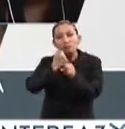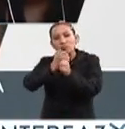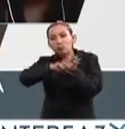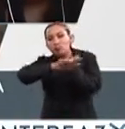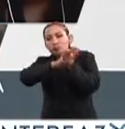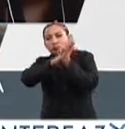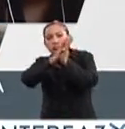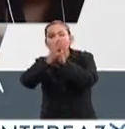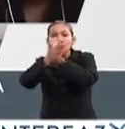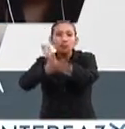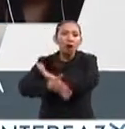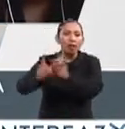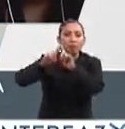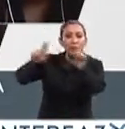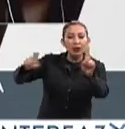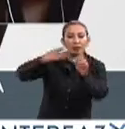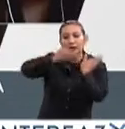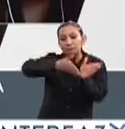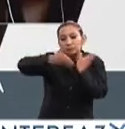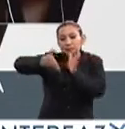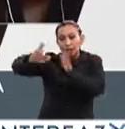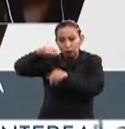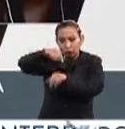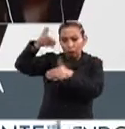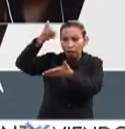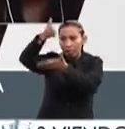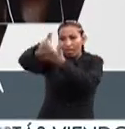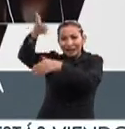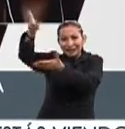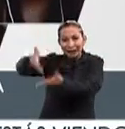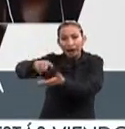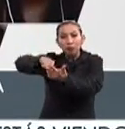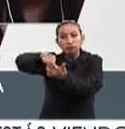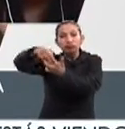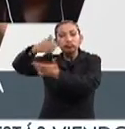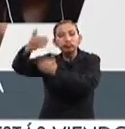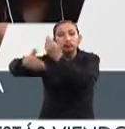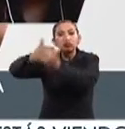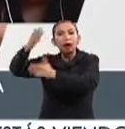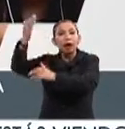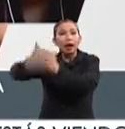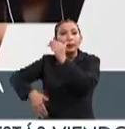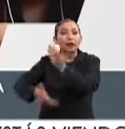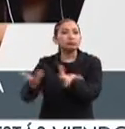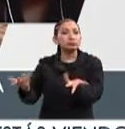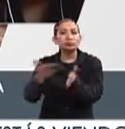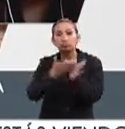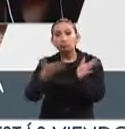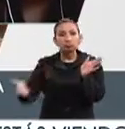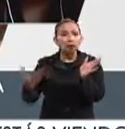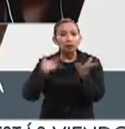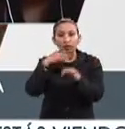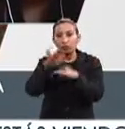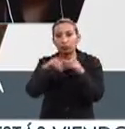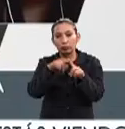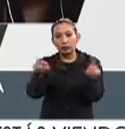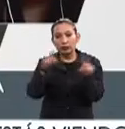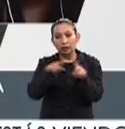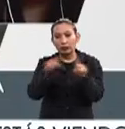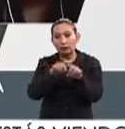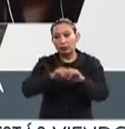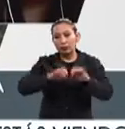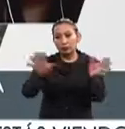proceso o distintas etapas desde tu llegada hasta finalizar. Supongo que hubo etapas de todo tipo,